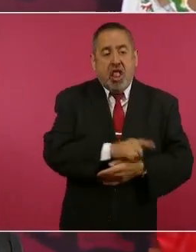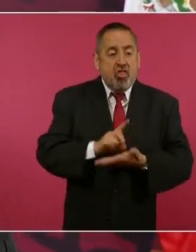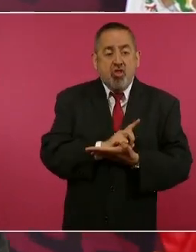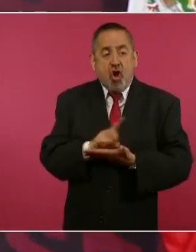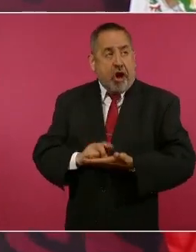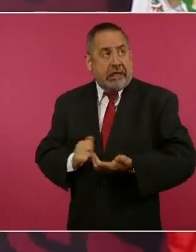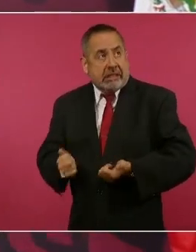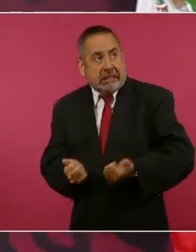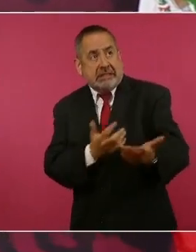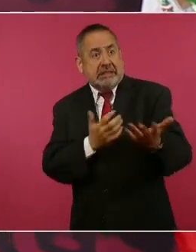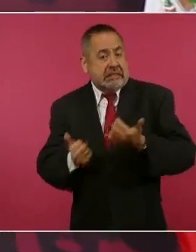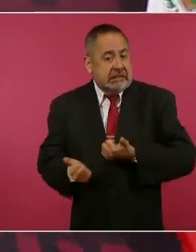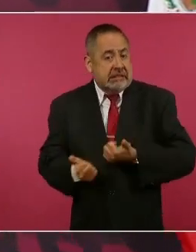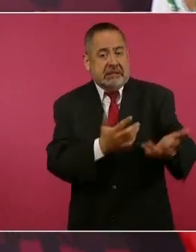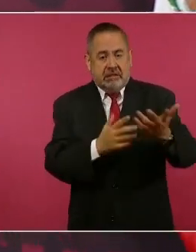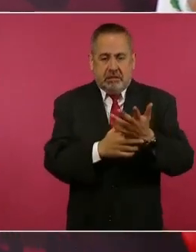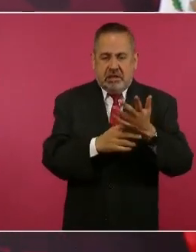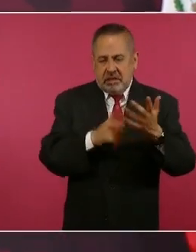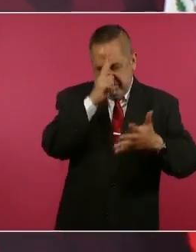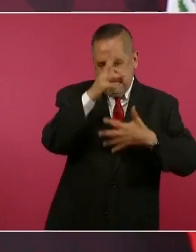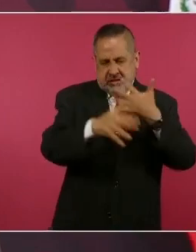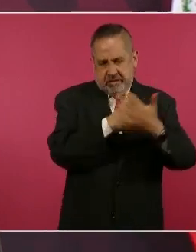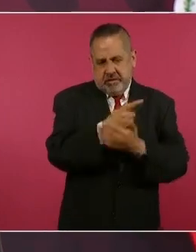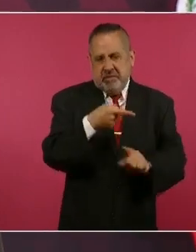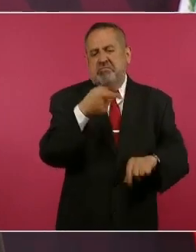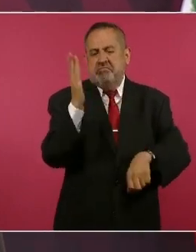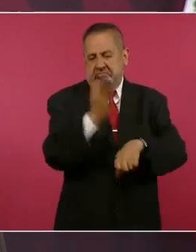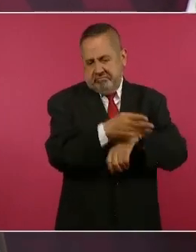de drogas y la violencia.